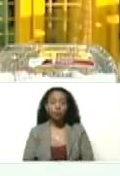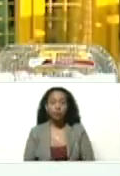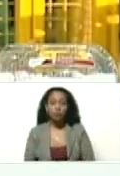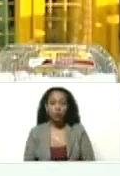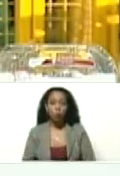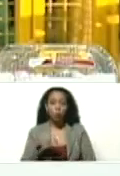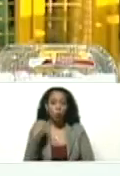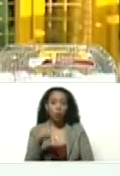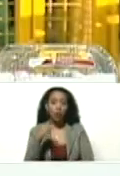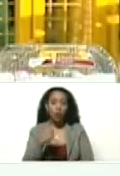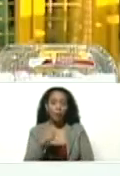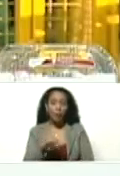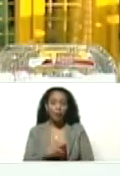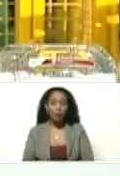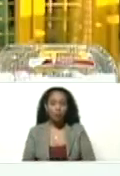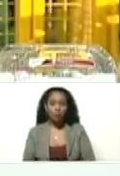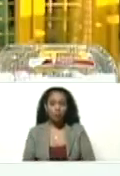noviembre, ¿verdad?